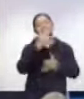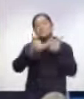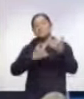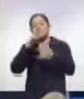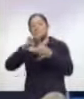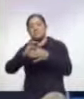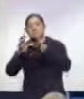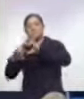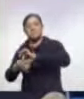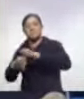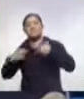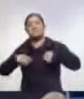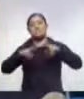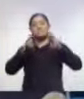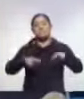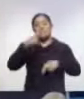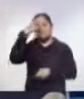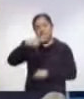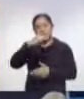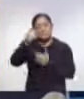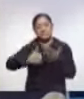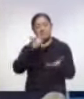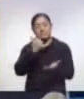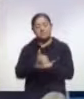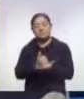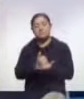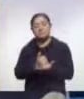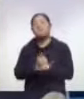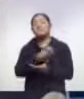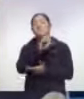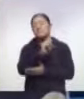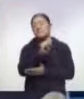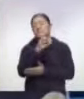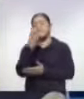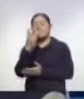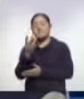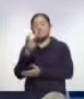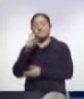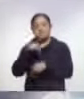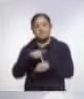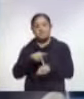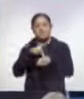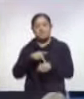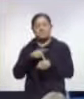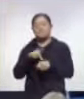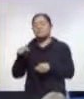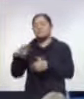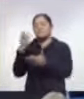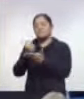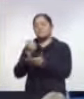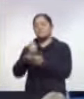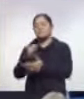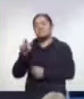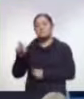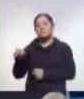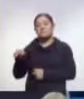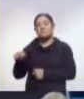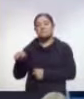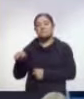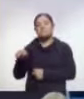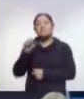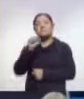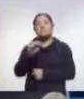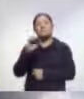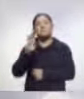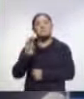Fernando Aguilar, representante de la Ciudad de México, en la categoría 63 kilogramos por decisión dividida. El oriundo de la comunidad de San Bartolomé,